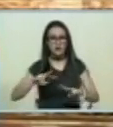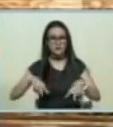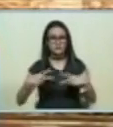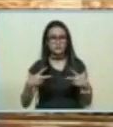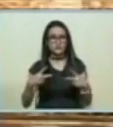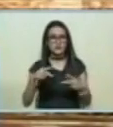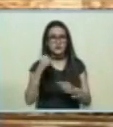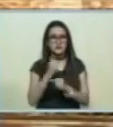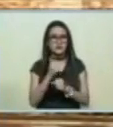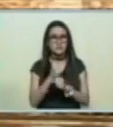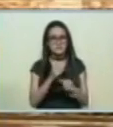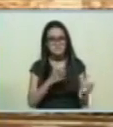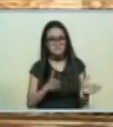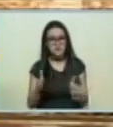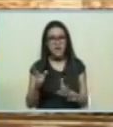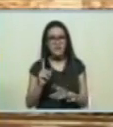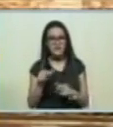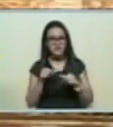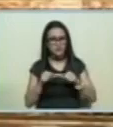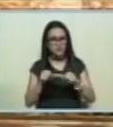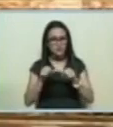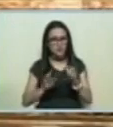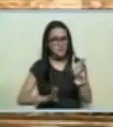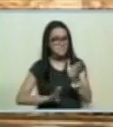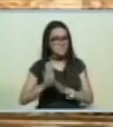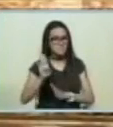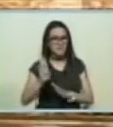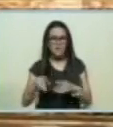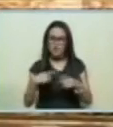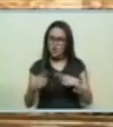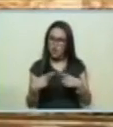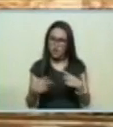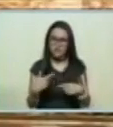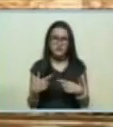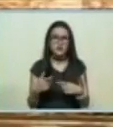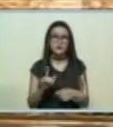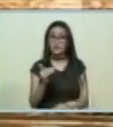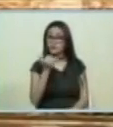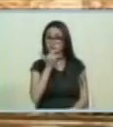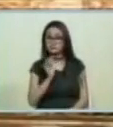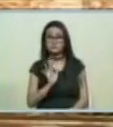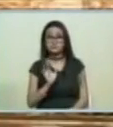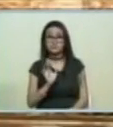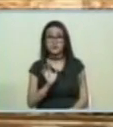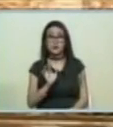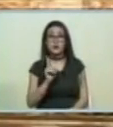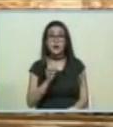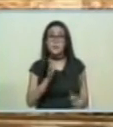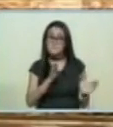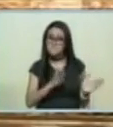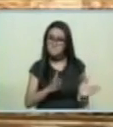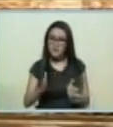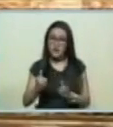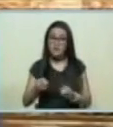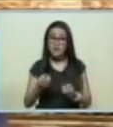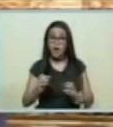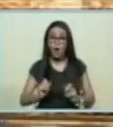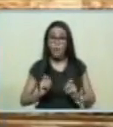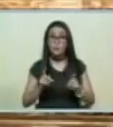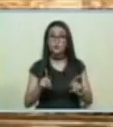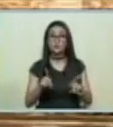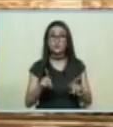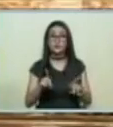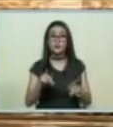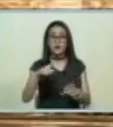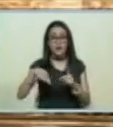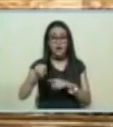El Plan Chamba Juvenil tenemos que mantenerlo al máximo nivel todos los días, porque es el gran plan para darle oportunidad al